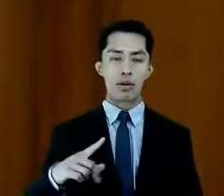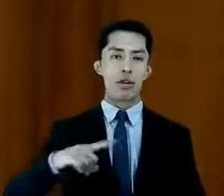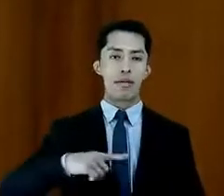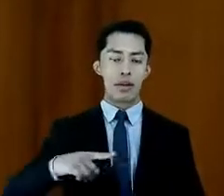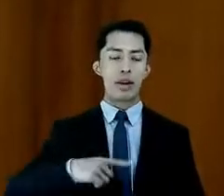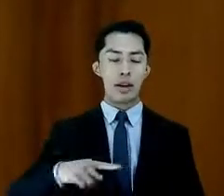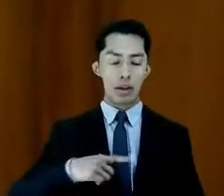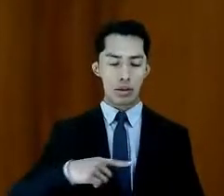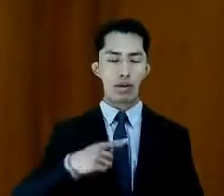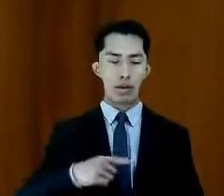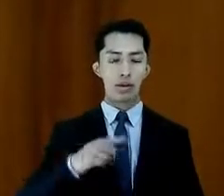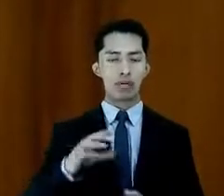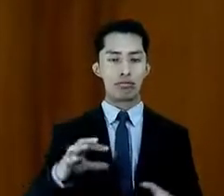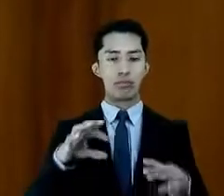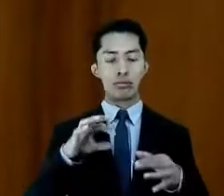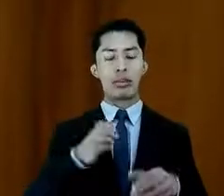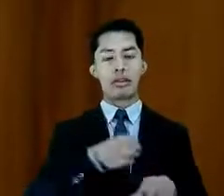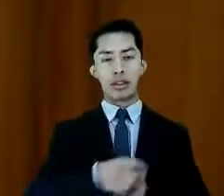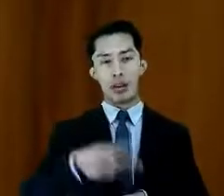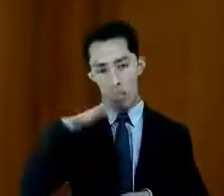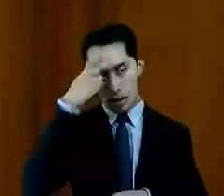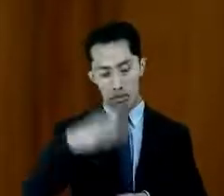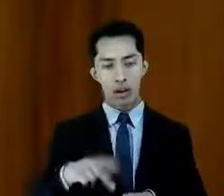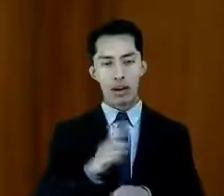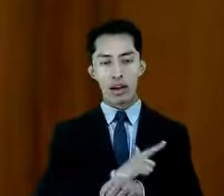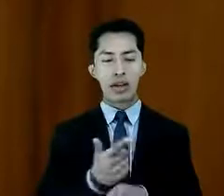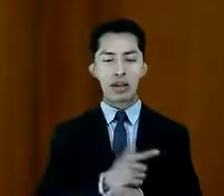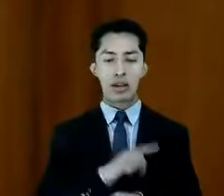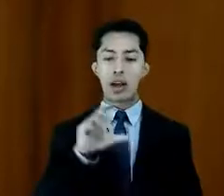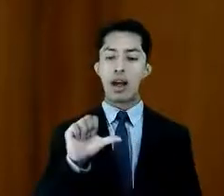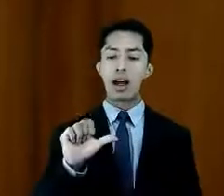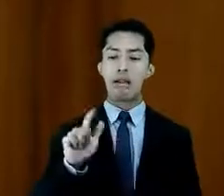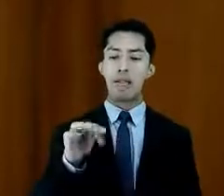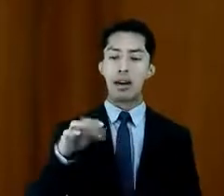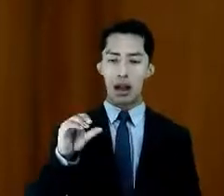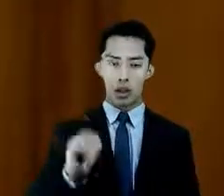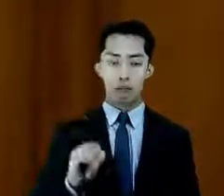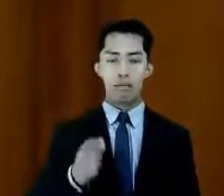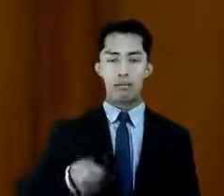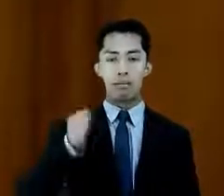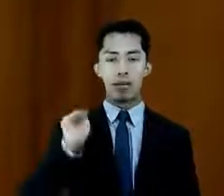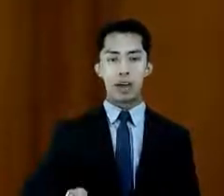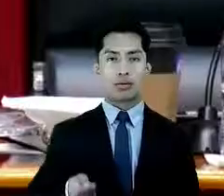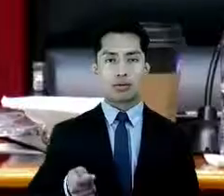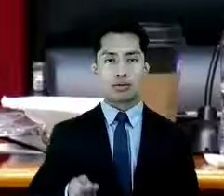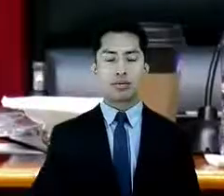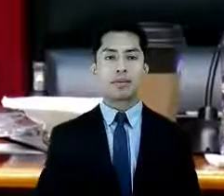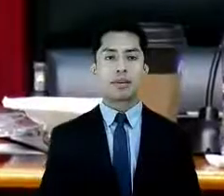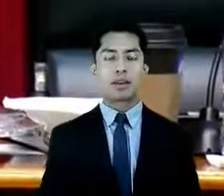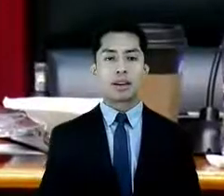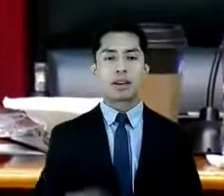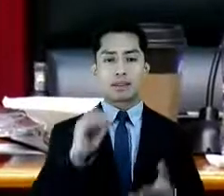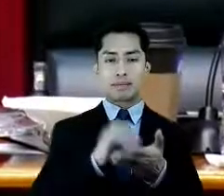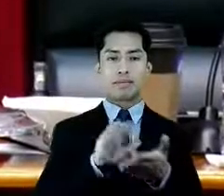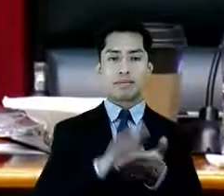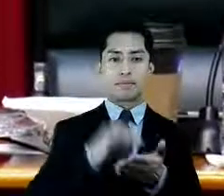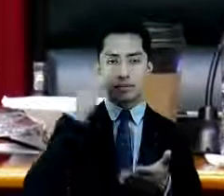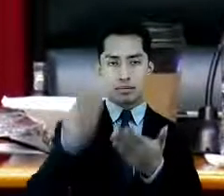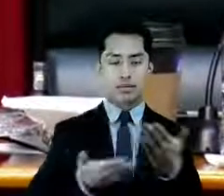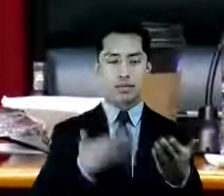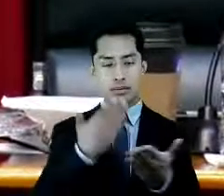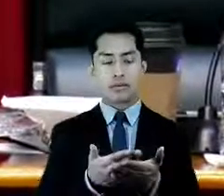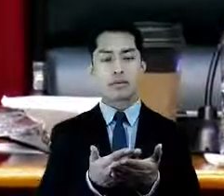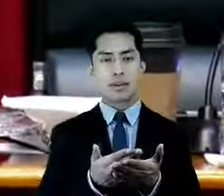gobernador constitucional del Estado de México, licenciado Alfredo del Mazo Maza. Se registra la iniciativa de